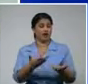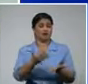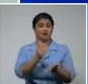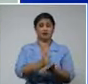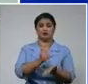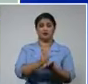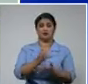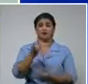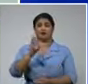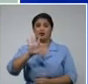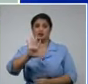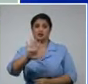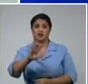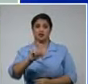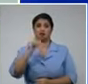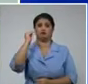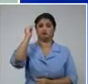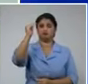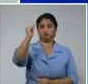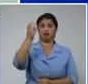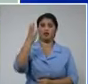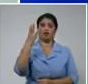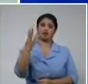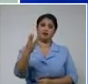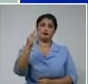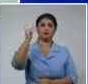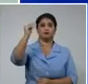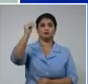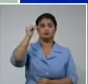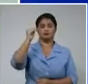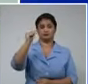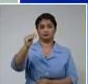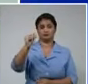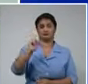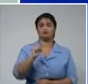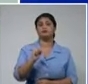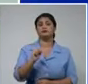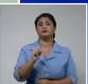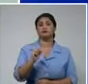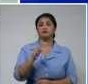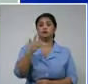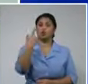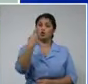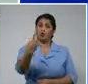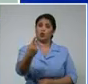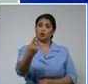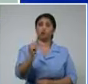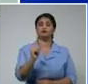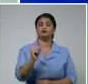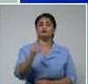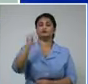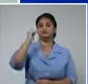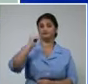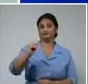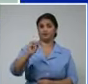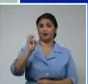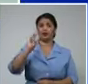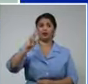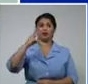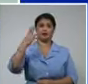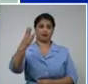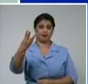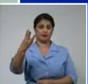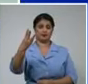Le sigue Palma Soriano con 3. San Luis y Songolamaya con 1. Contramaestre también con